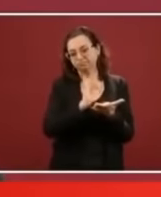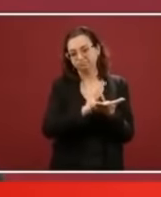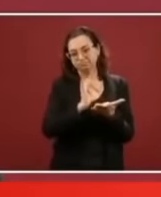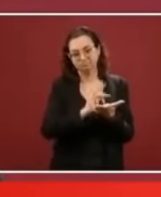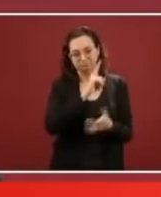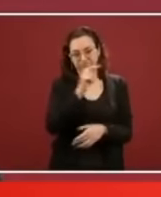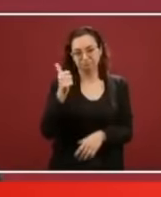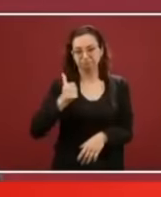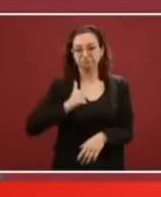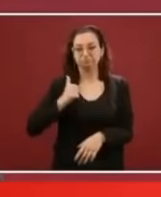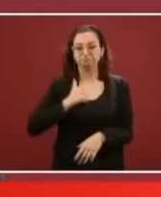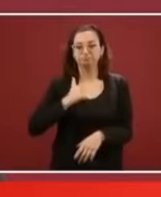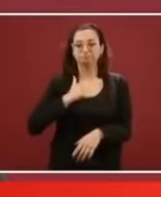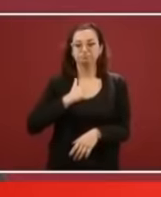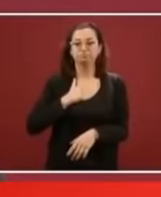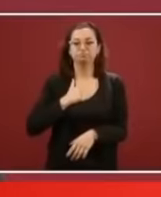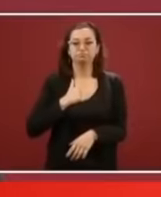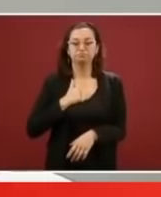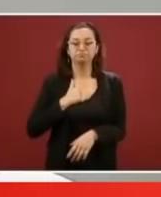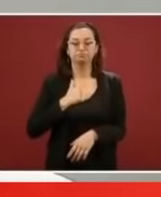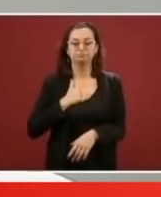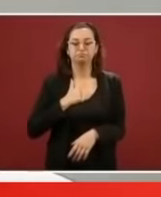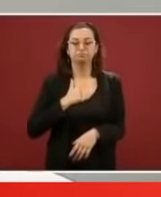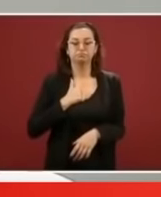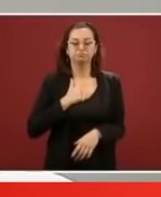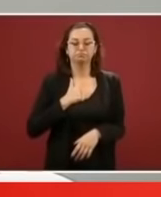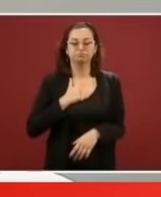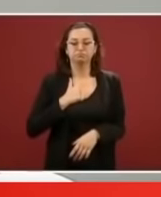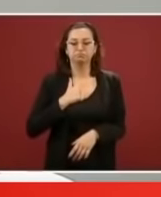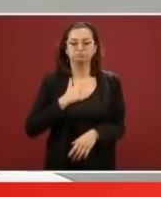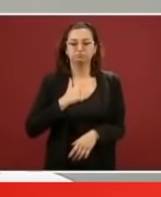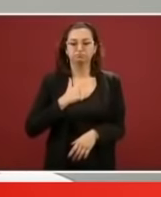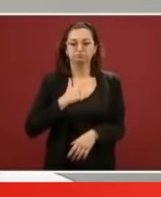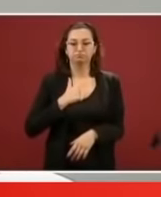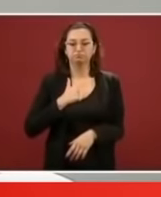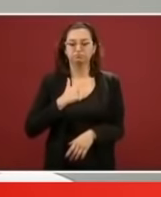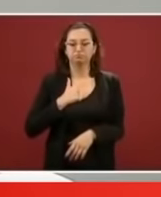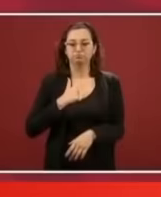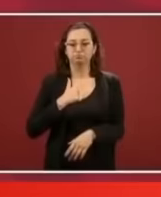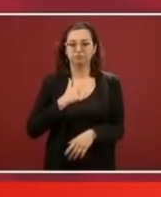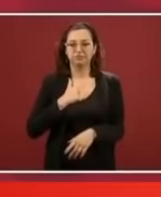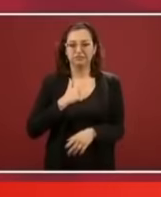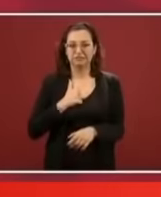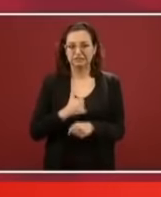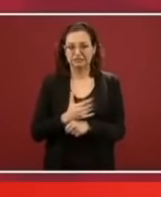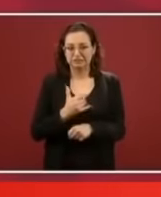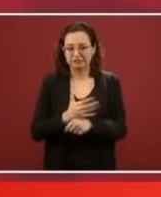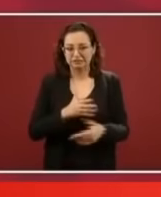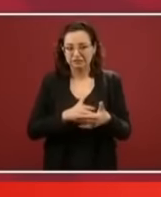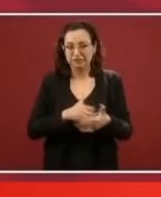los canadienses de que no pusieron barreras, trabas a